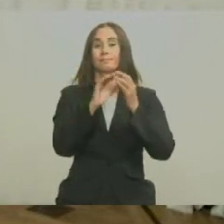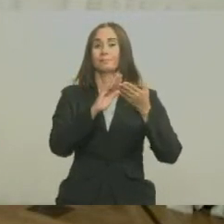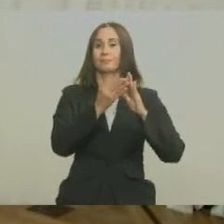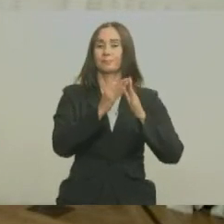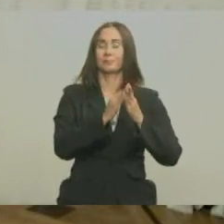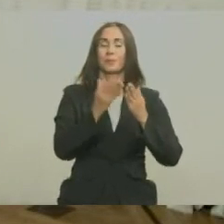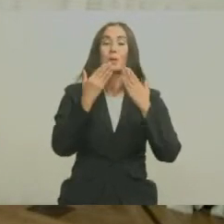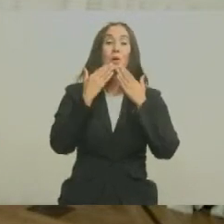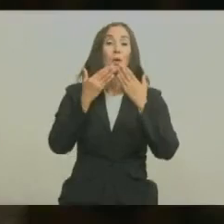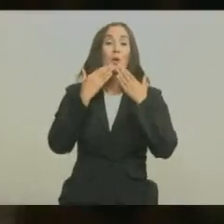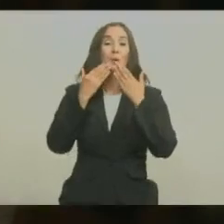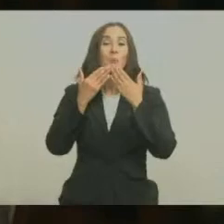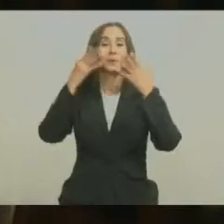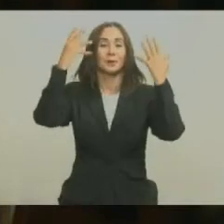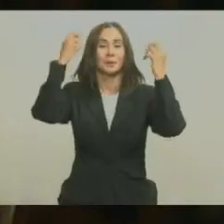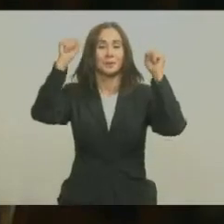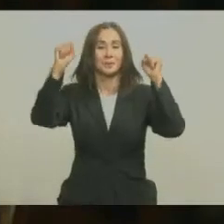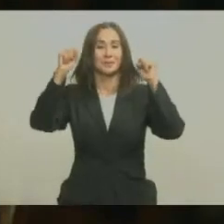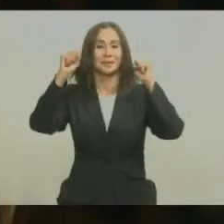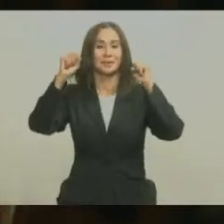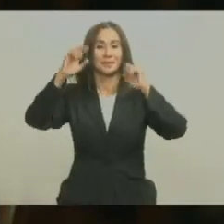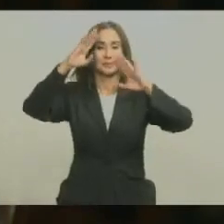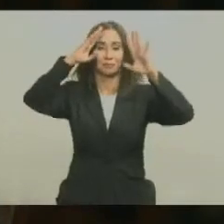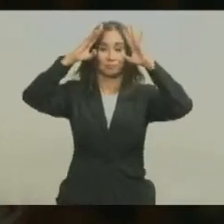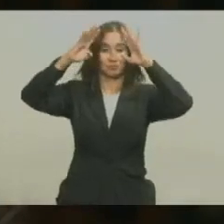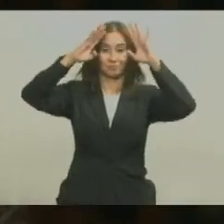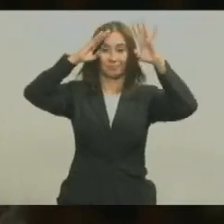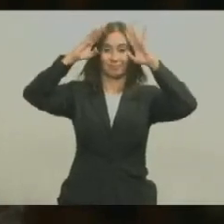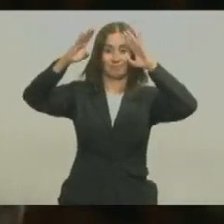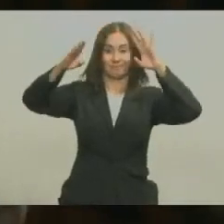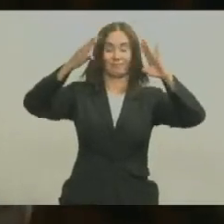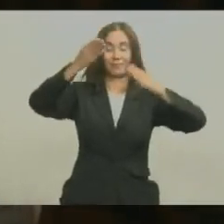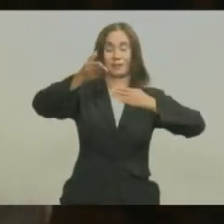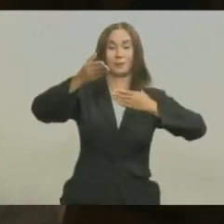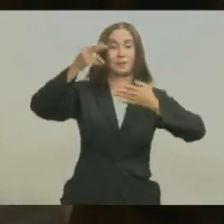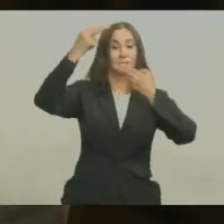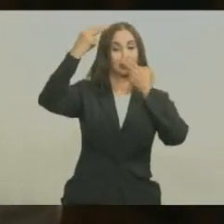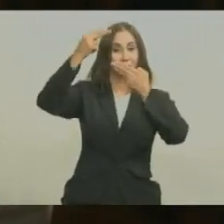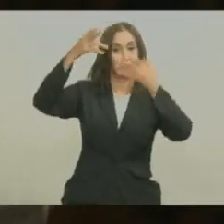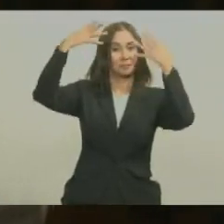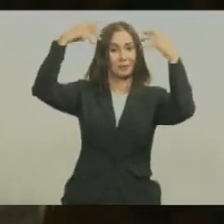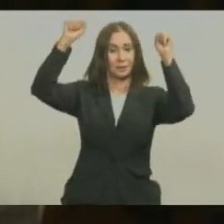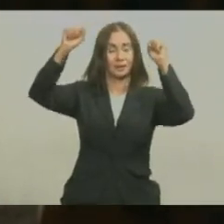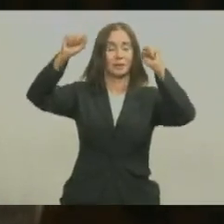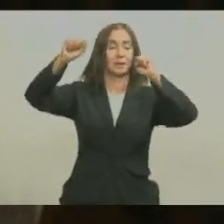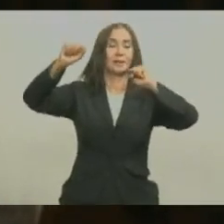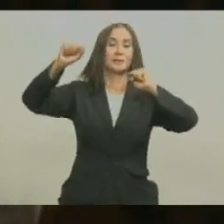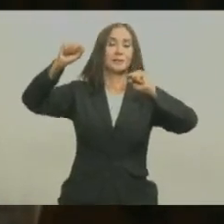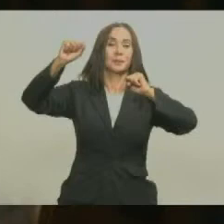gracias, presidente. Antes que todo, saludar al excelentísimo señor presidente